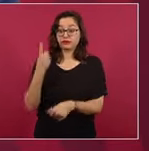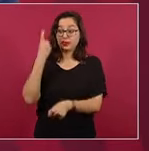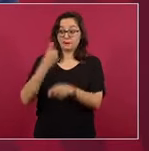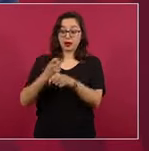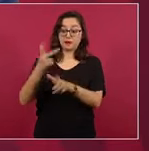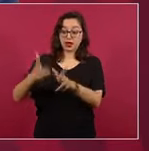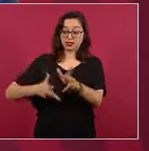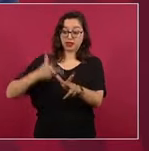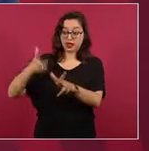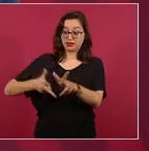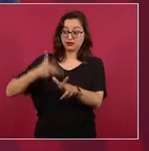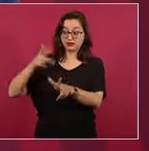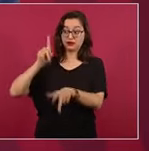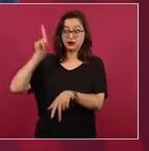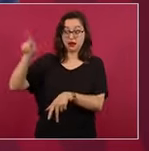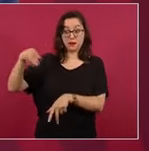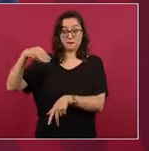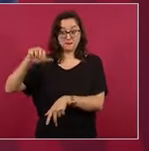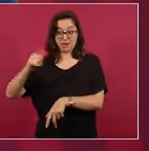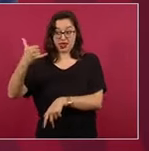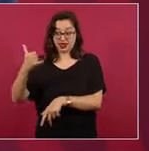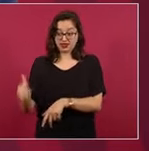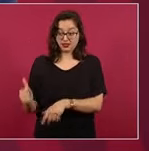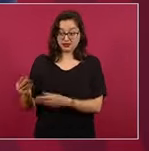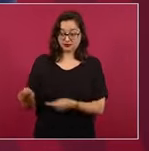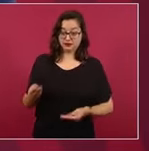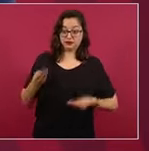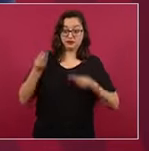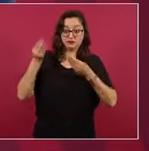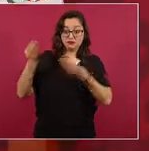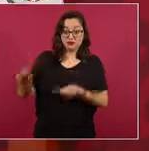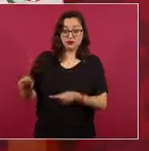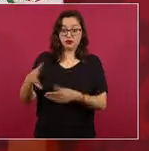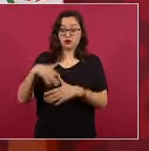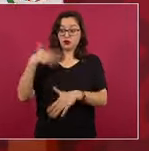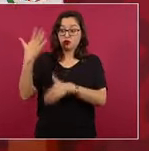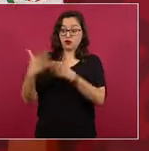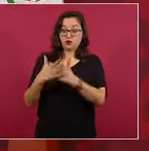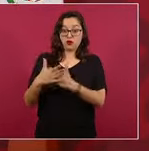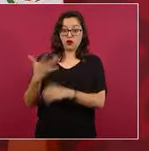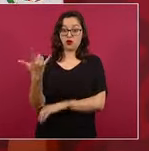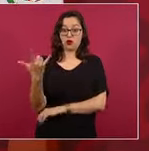tren para el Tren Maya en julio